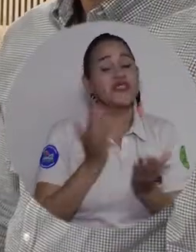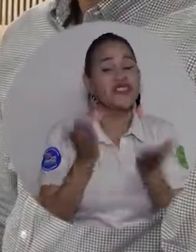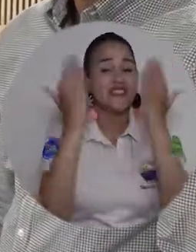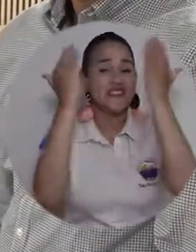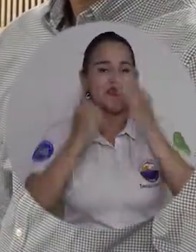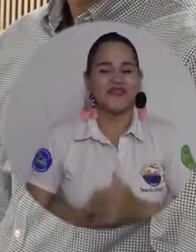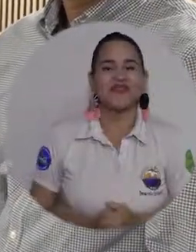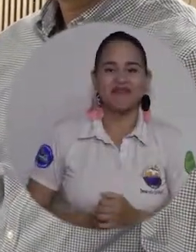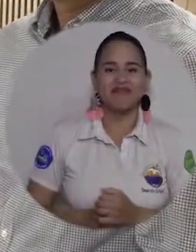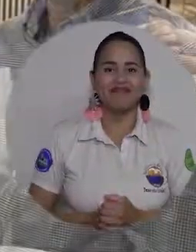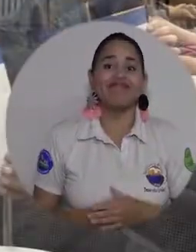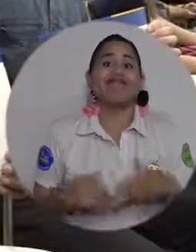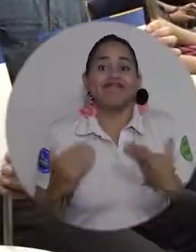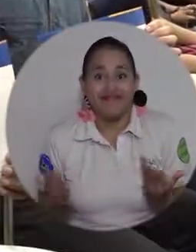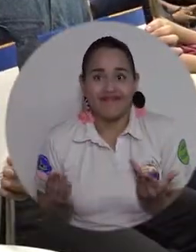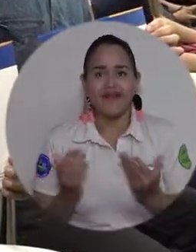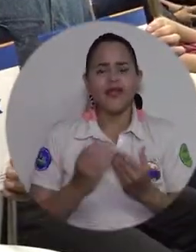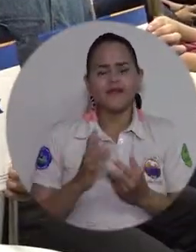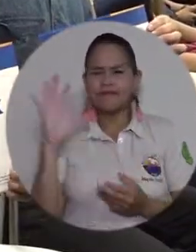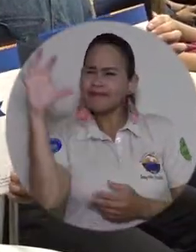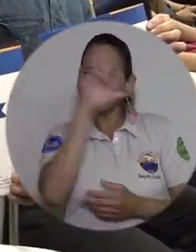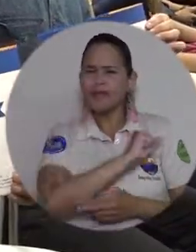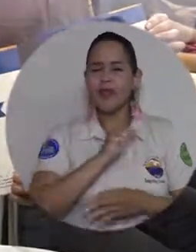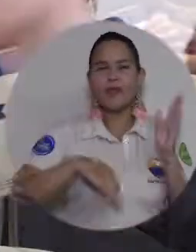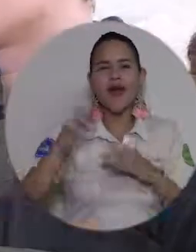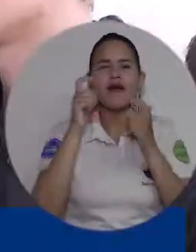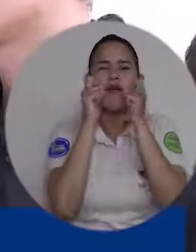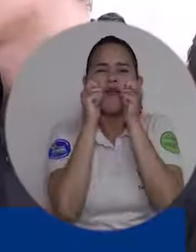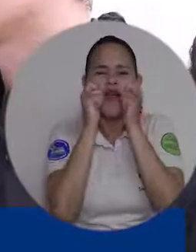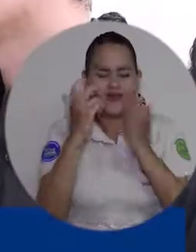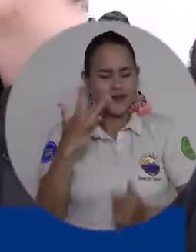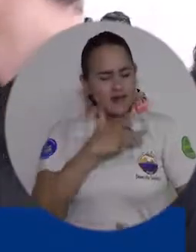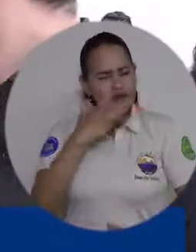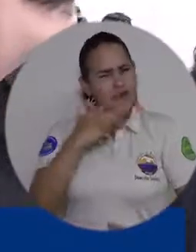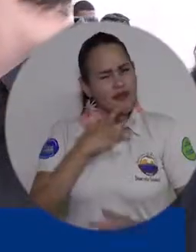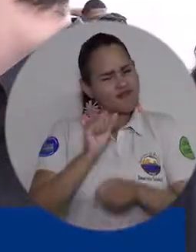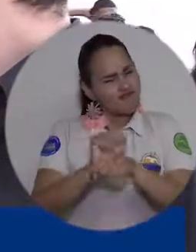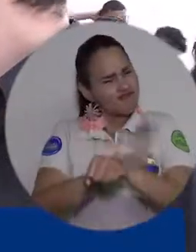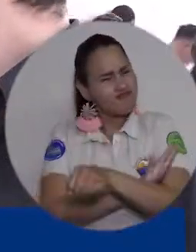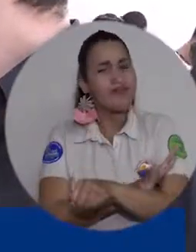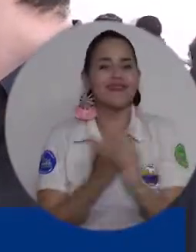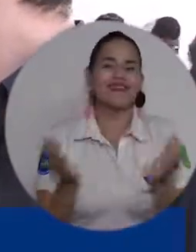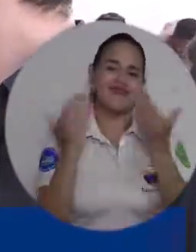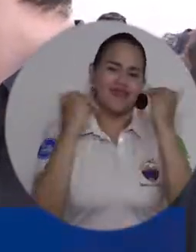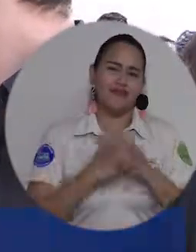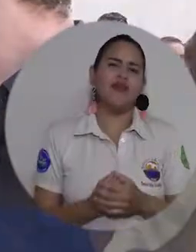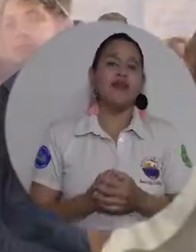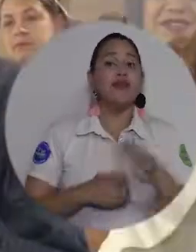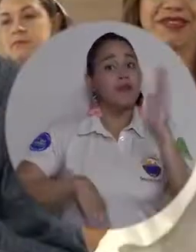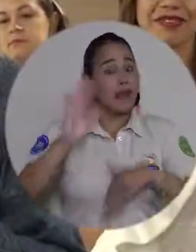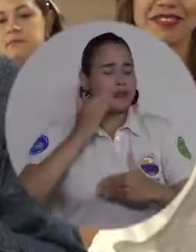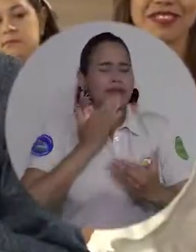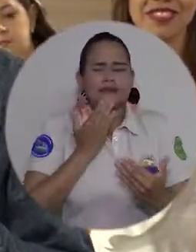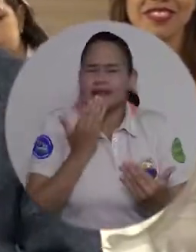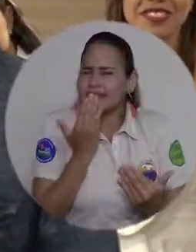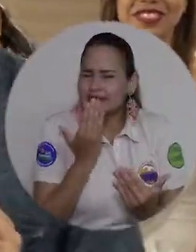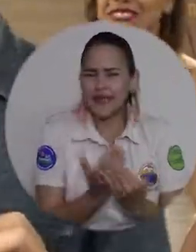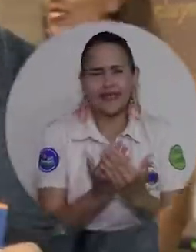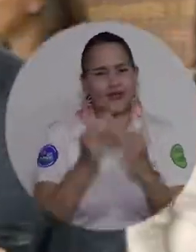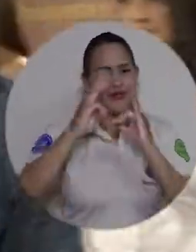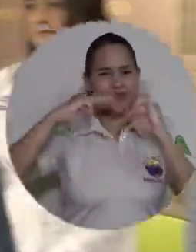más para estudiar. Increíble, se encuentra la parte humana, la parte emocional y la parte de agradecimiento de